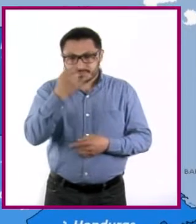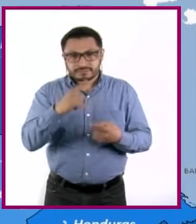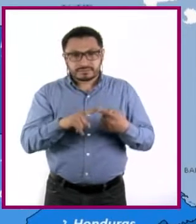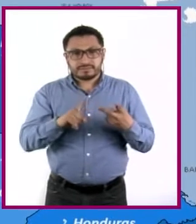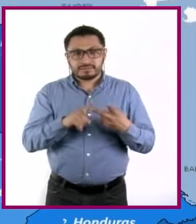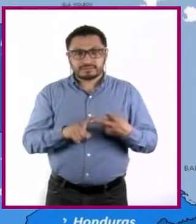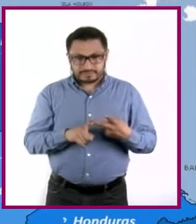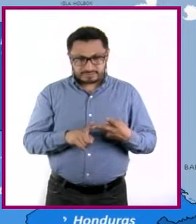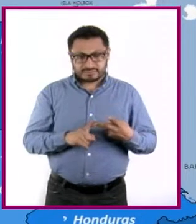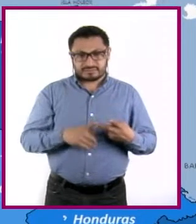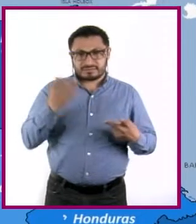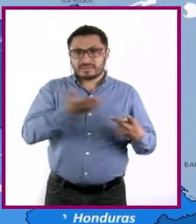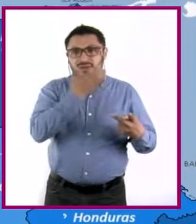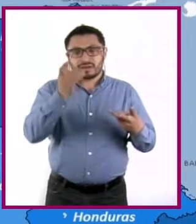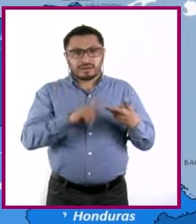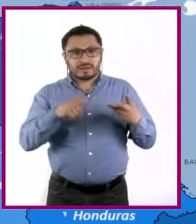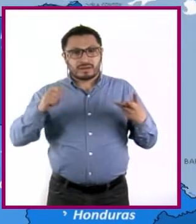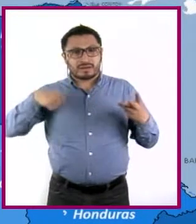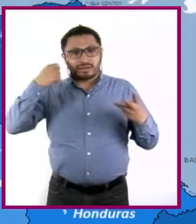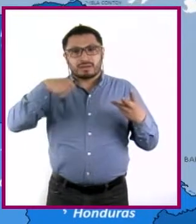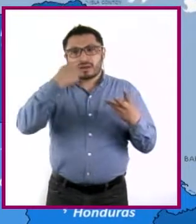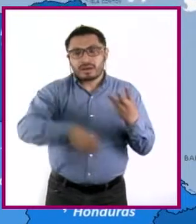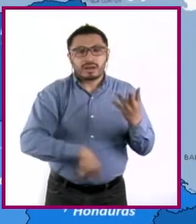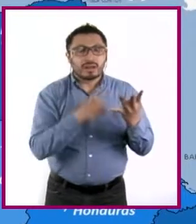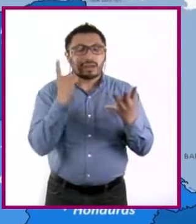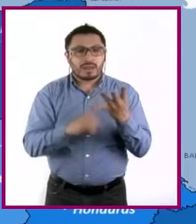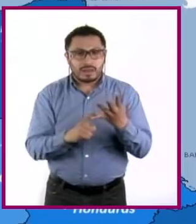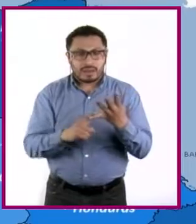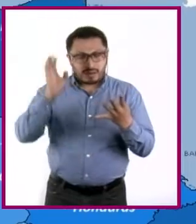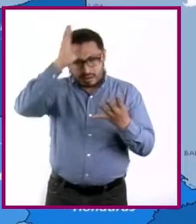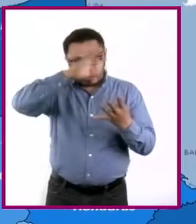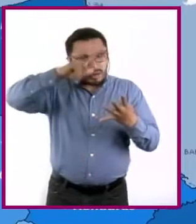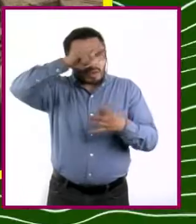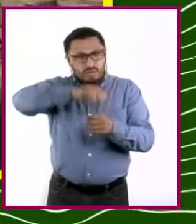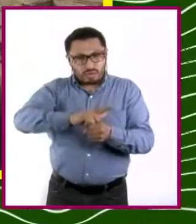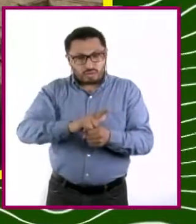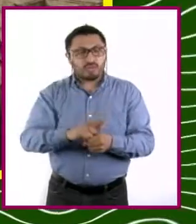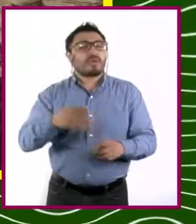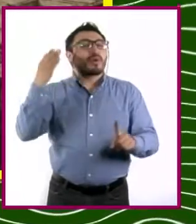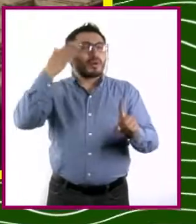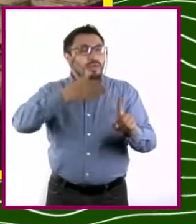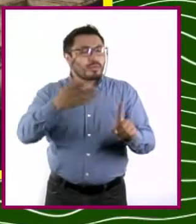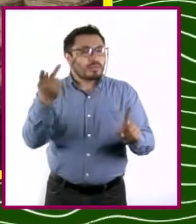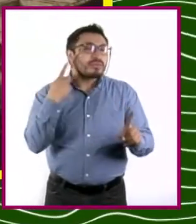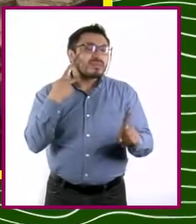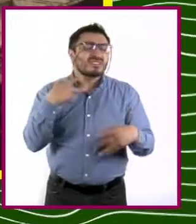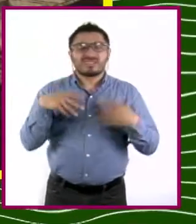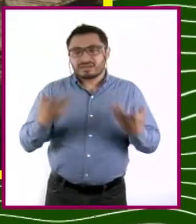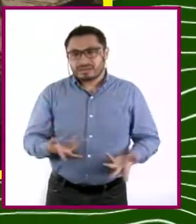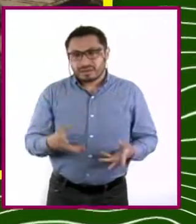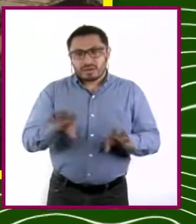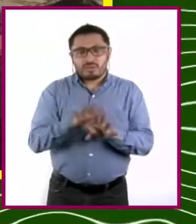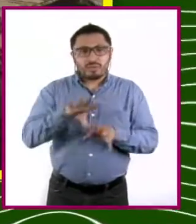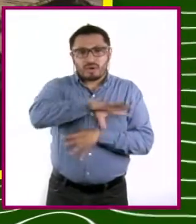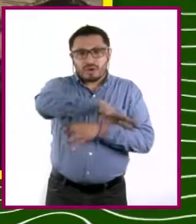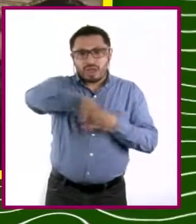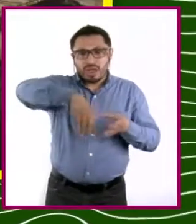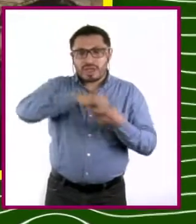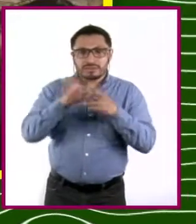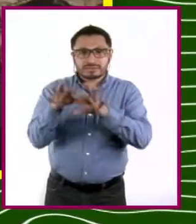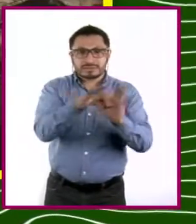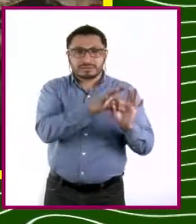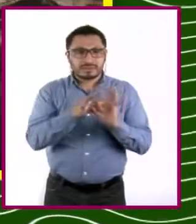costumbres, tradiciones y, en términos generales, de una cultura, cuya función política es cohesionar a la sociedad